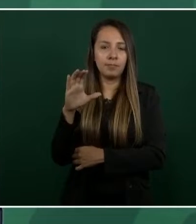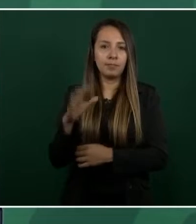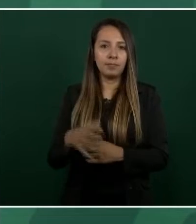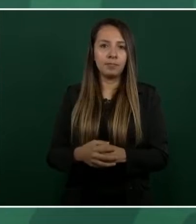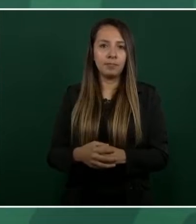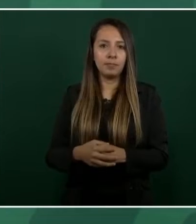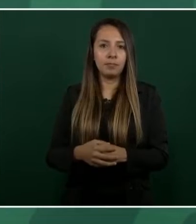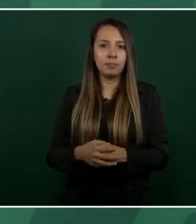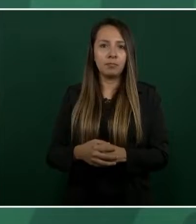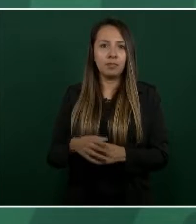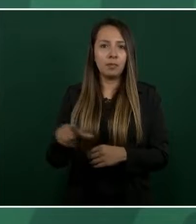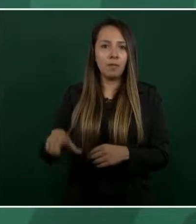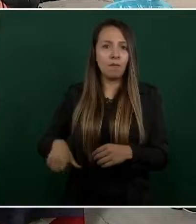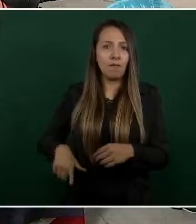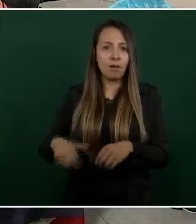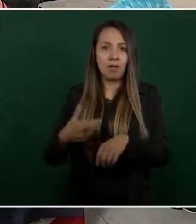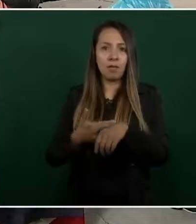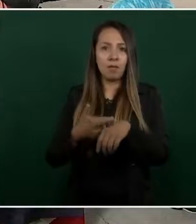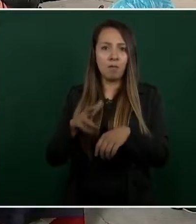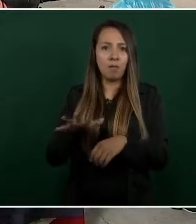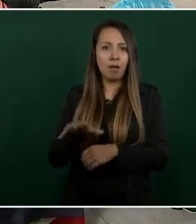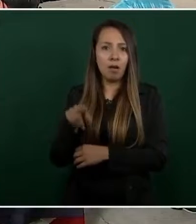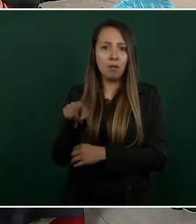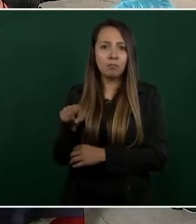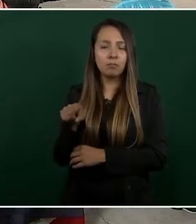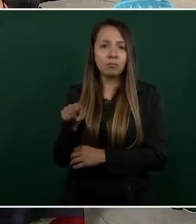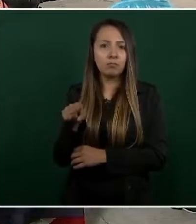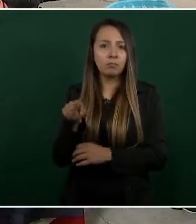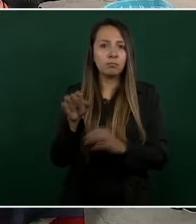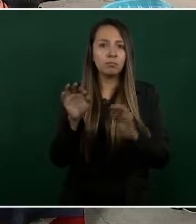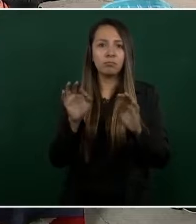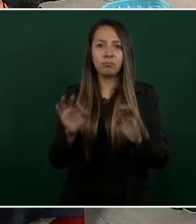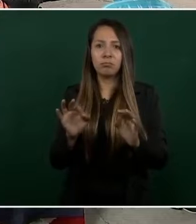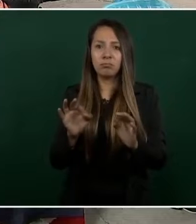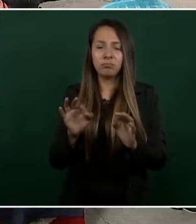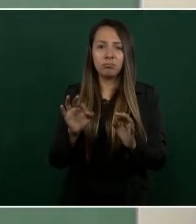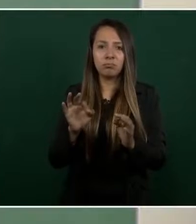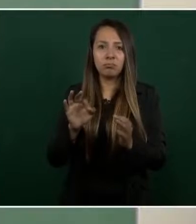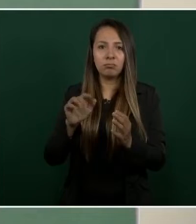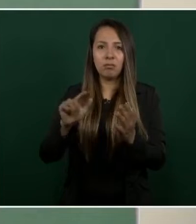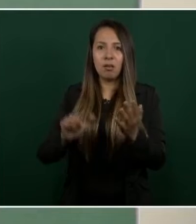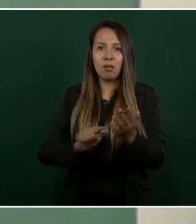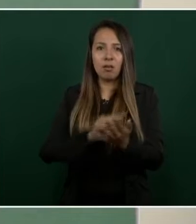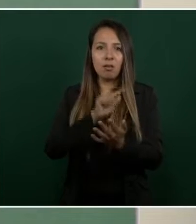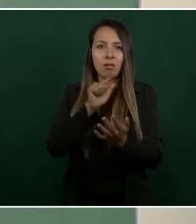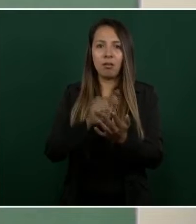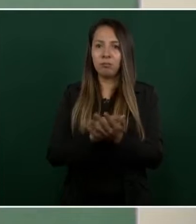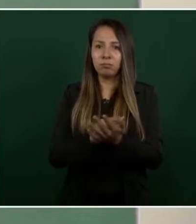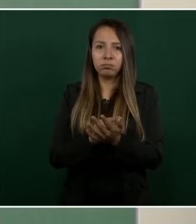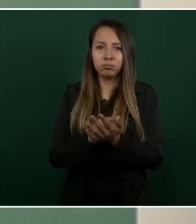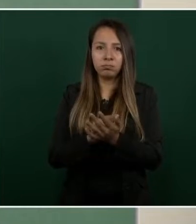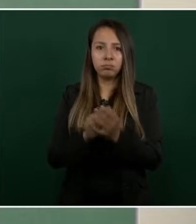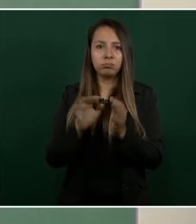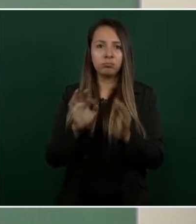y es la gobernadora legal y legítimamente constituida.